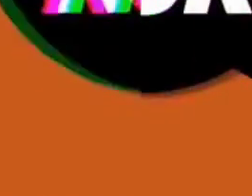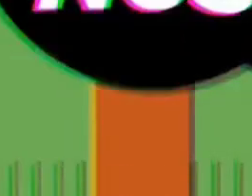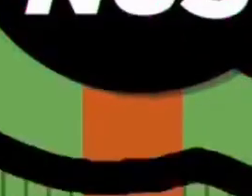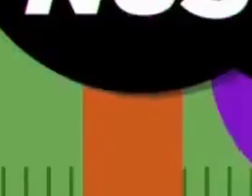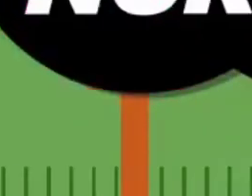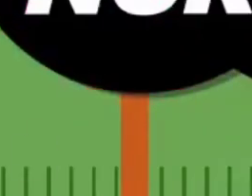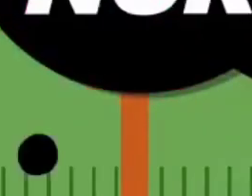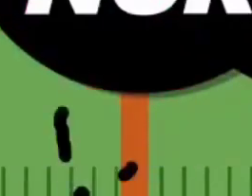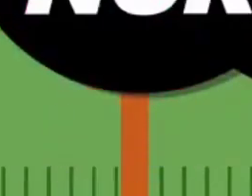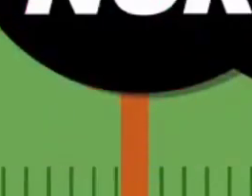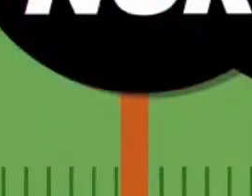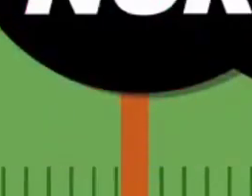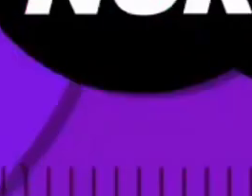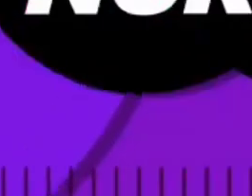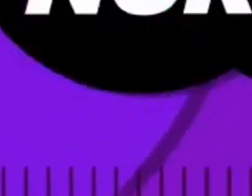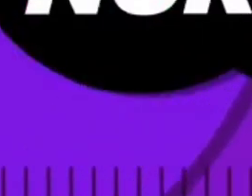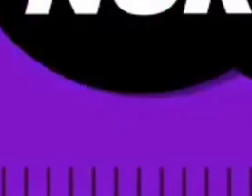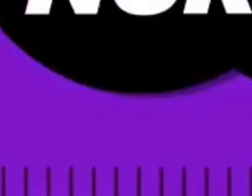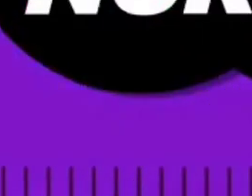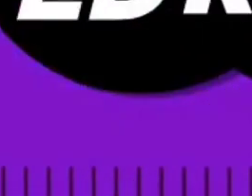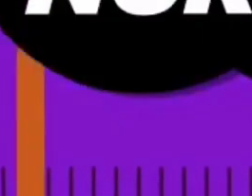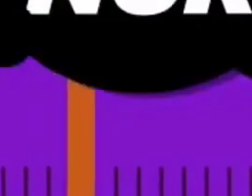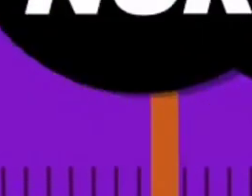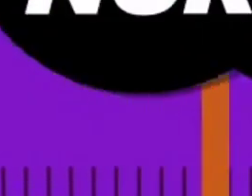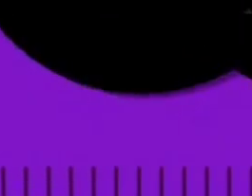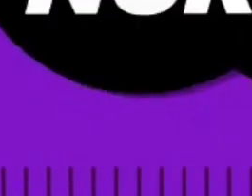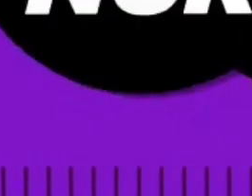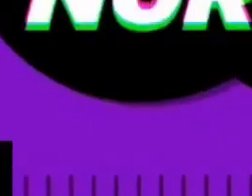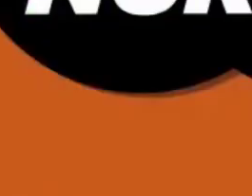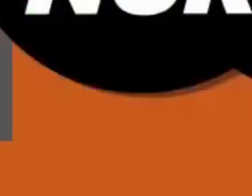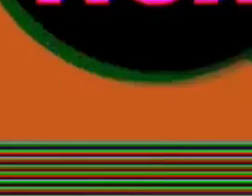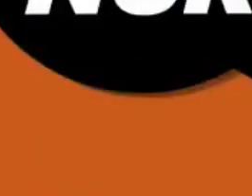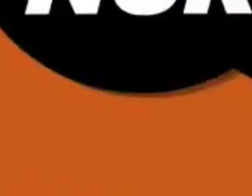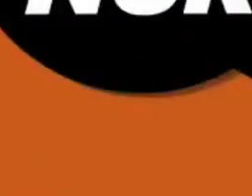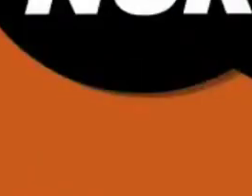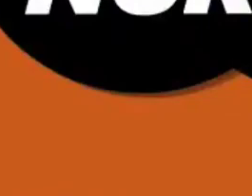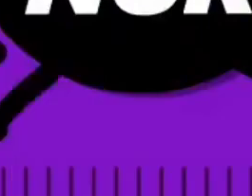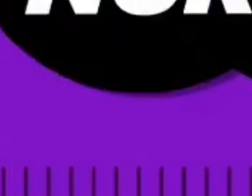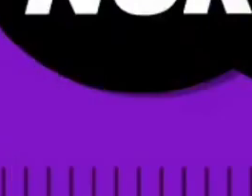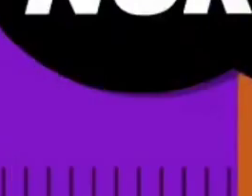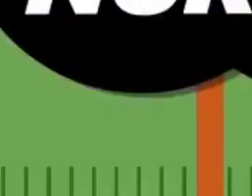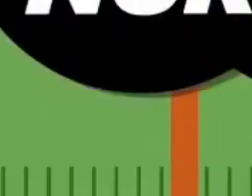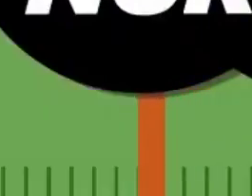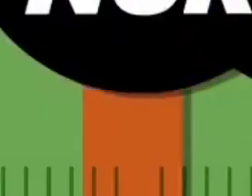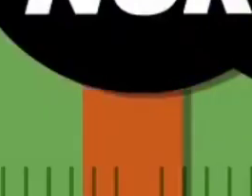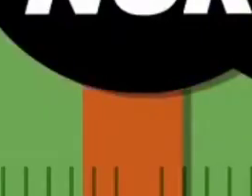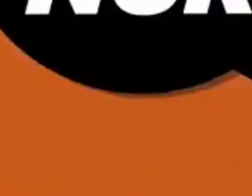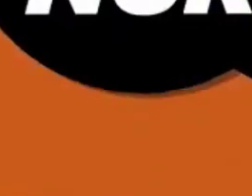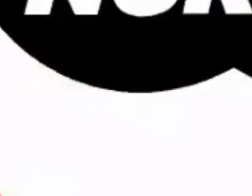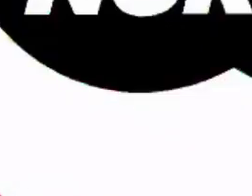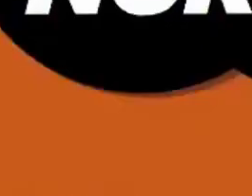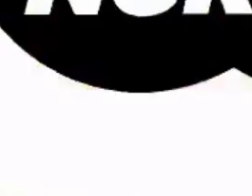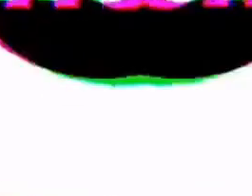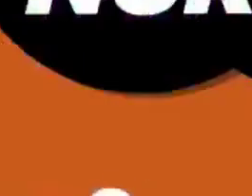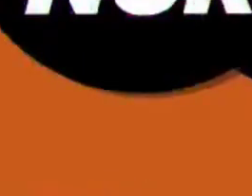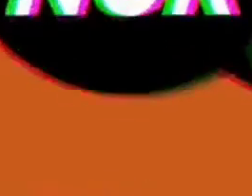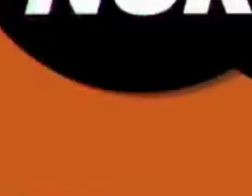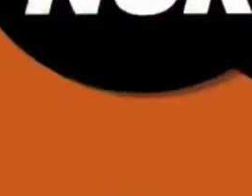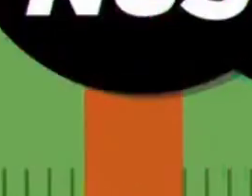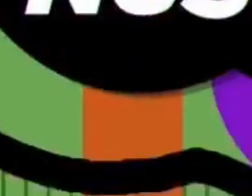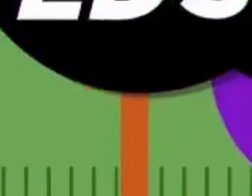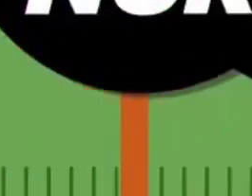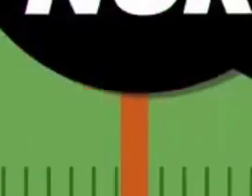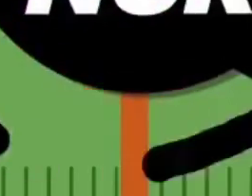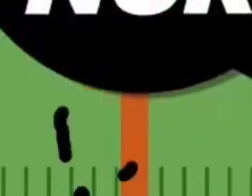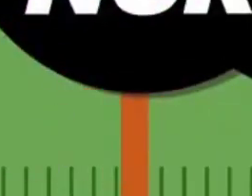paliar la situación, los sueldos, pero no que puede ser utilizado para ninguna otra cosa que no sea para los